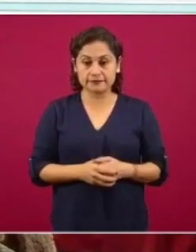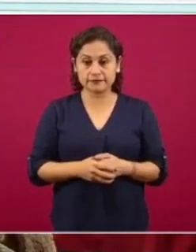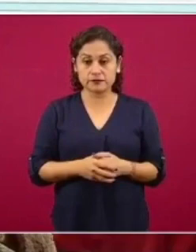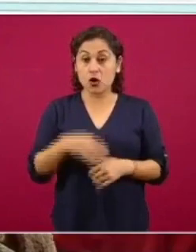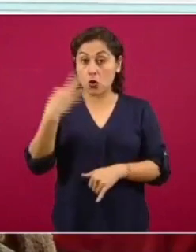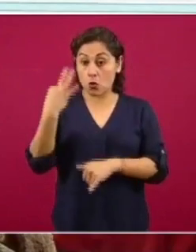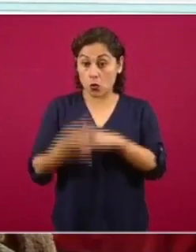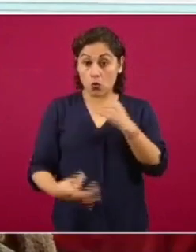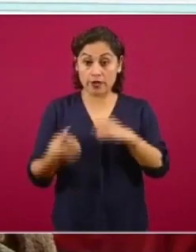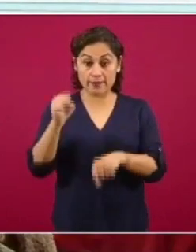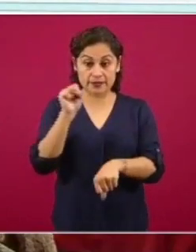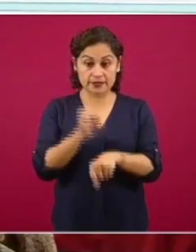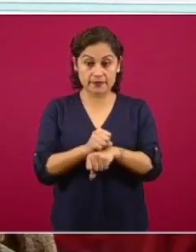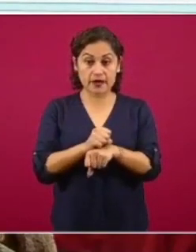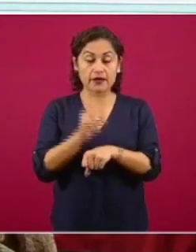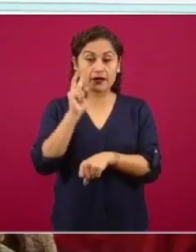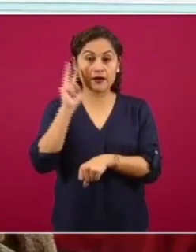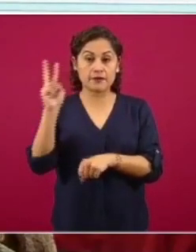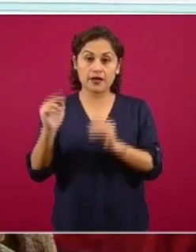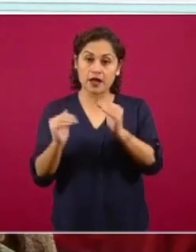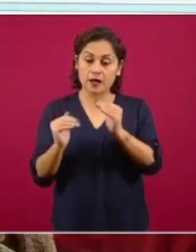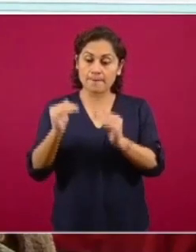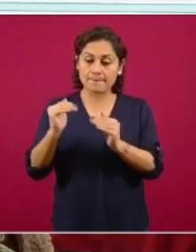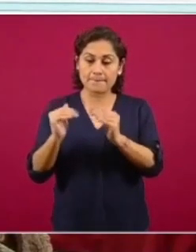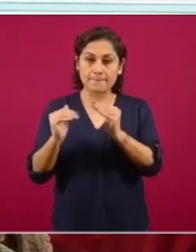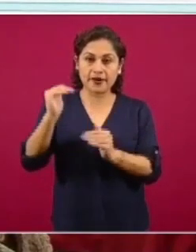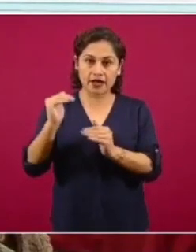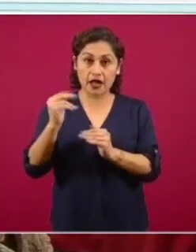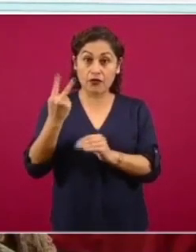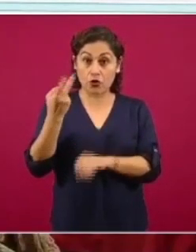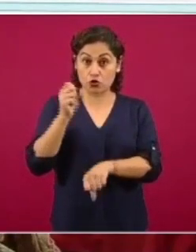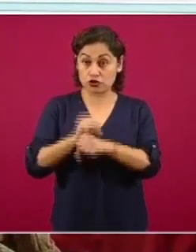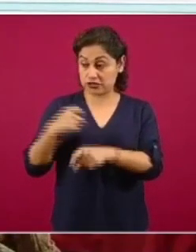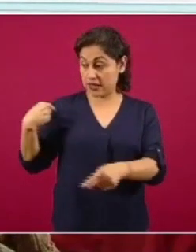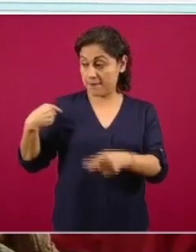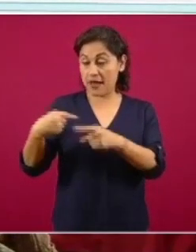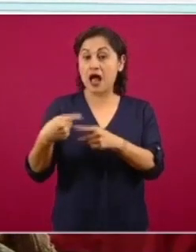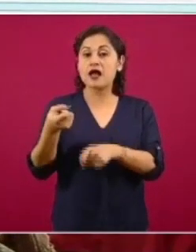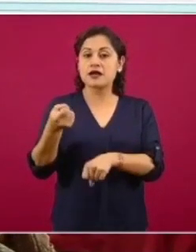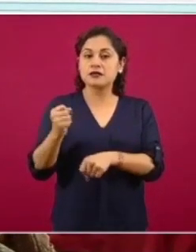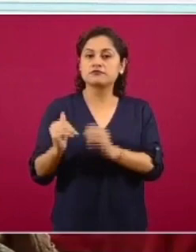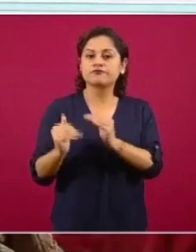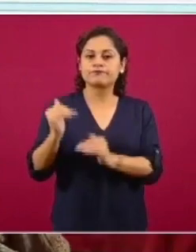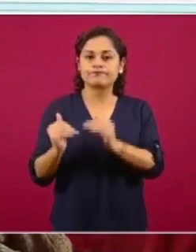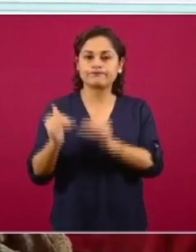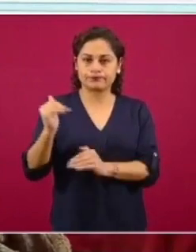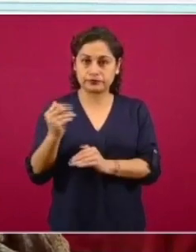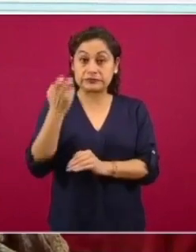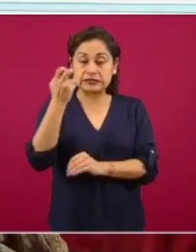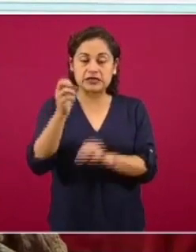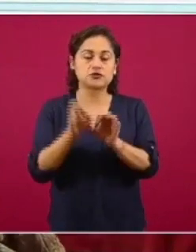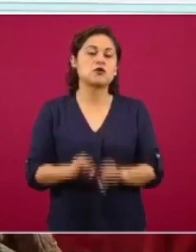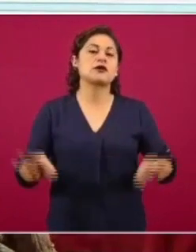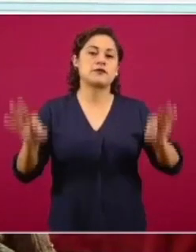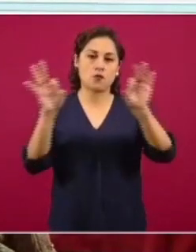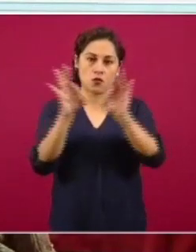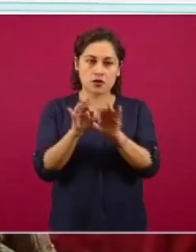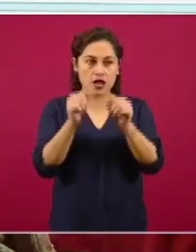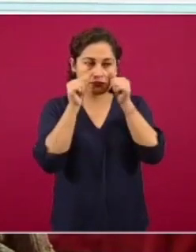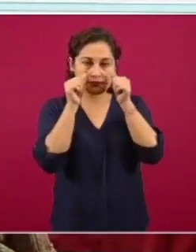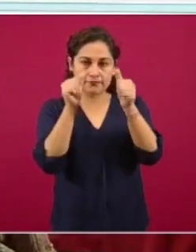semana hay un pequeño descenso, que ya van 2 semanas de descenso de la positividad y es un dato importante a